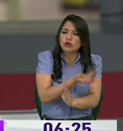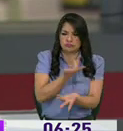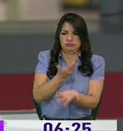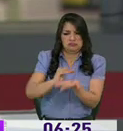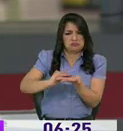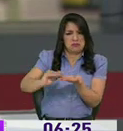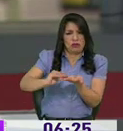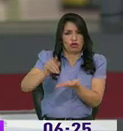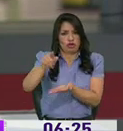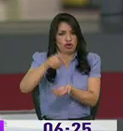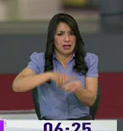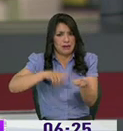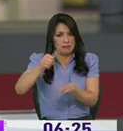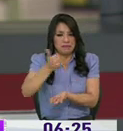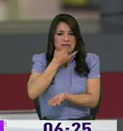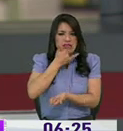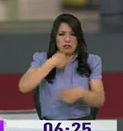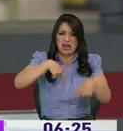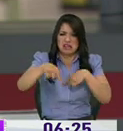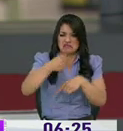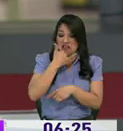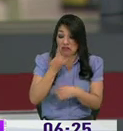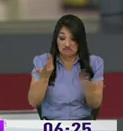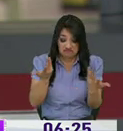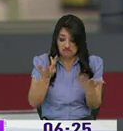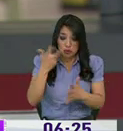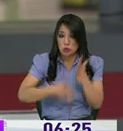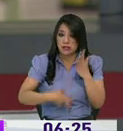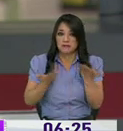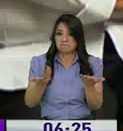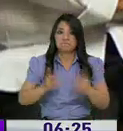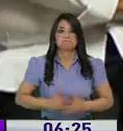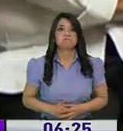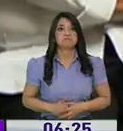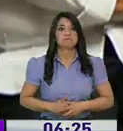su hermano de una infracción de tránsito. Veamos.